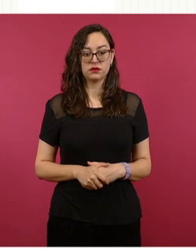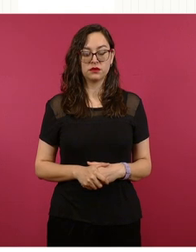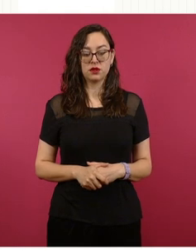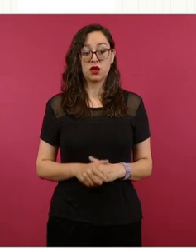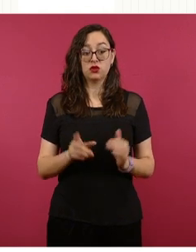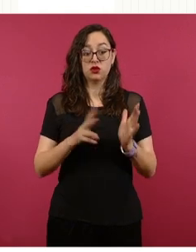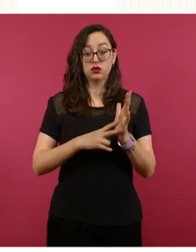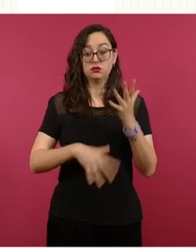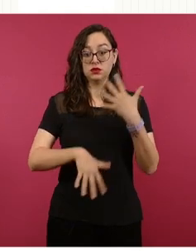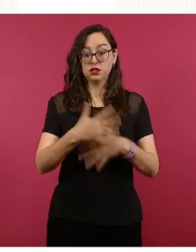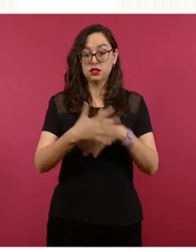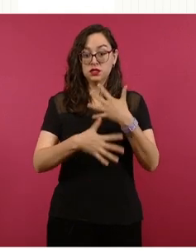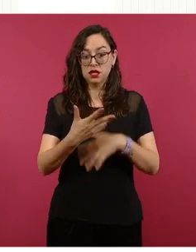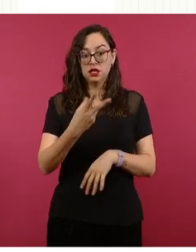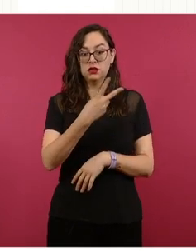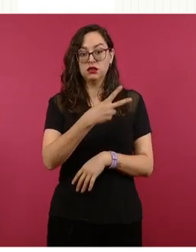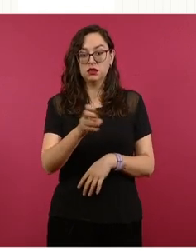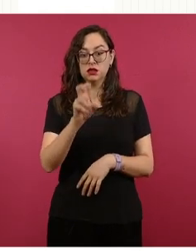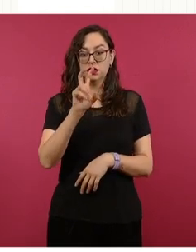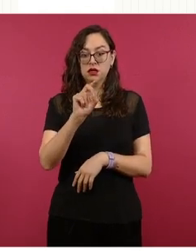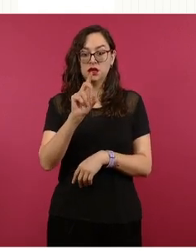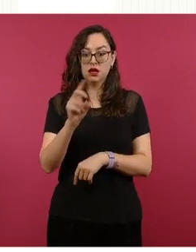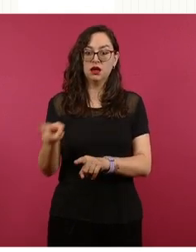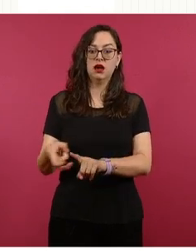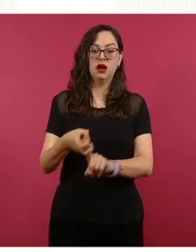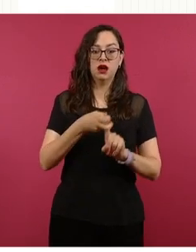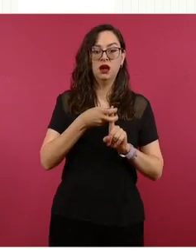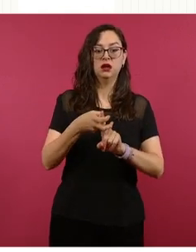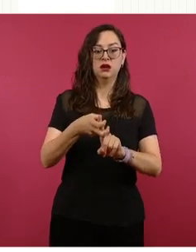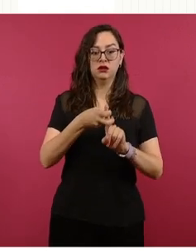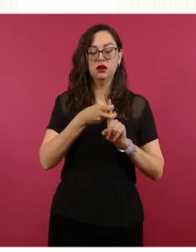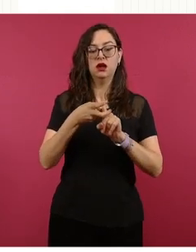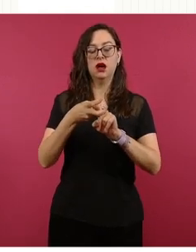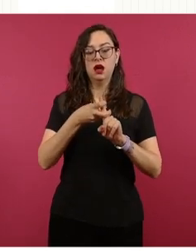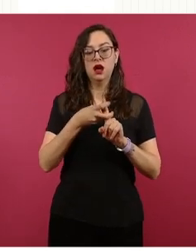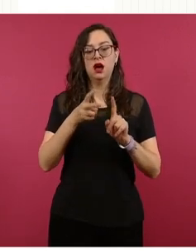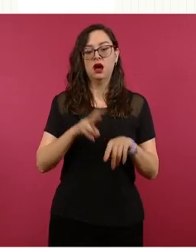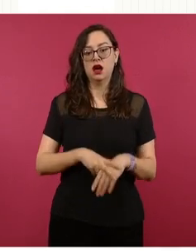230. El 23,